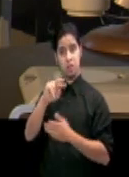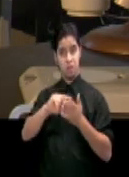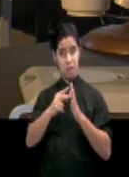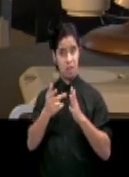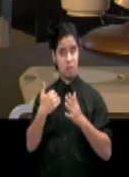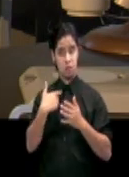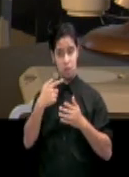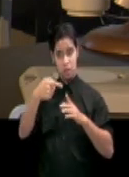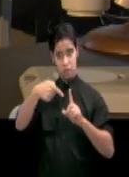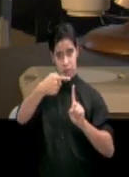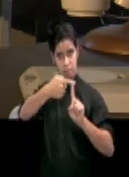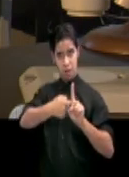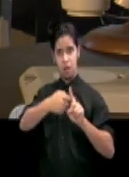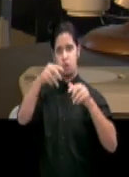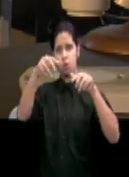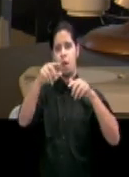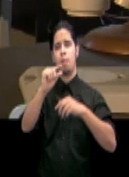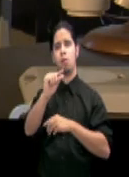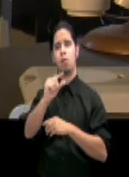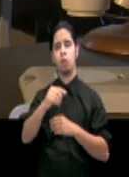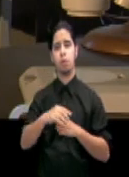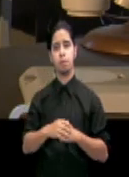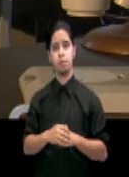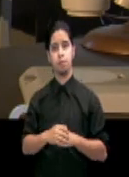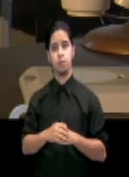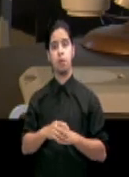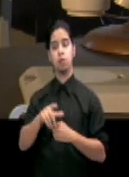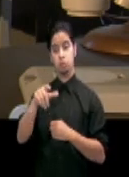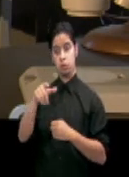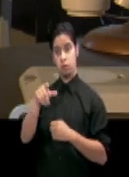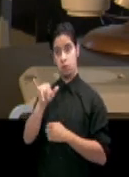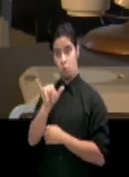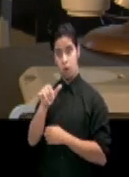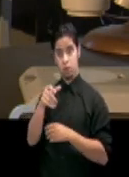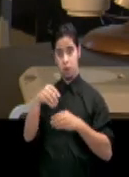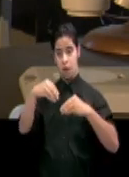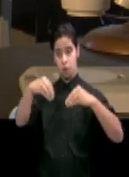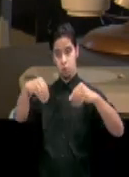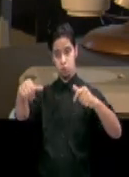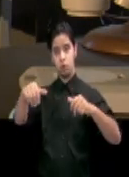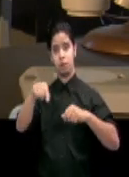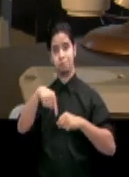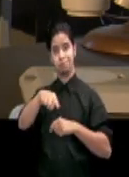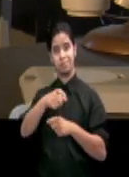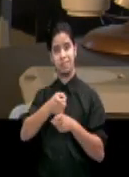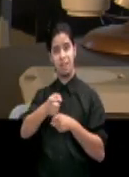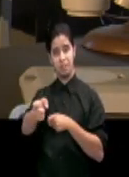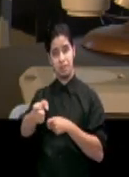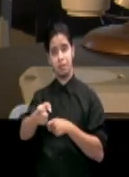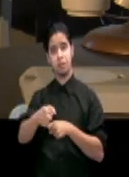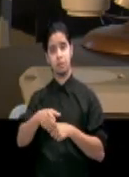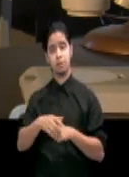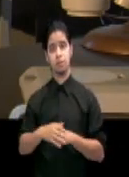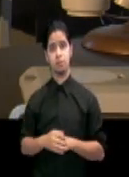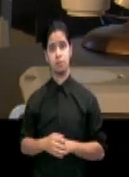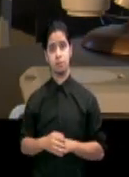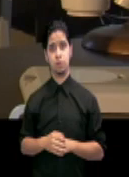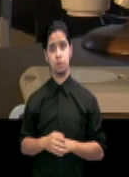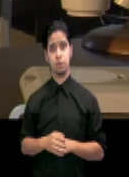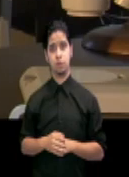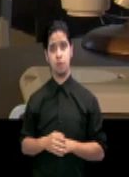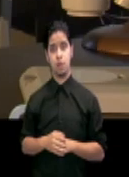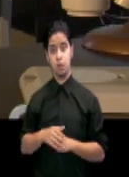normal. También se afecta a la agricultura, la sequía que tiene que ver con la agricultura. Y